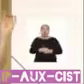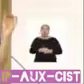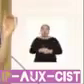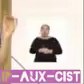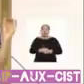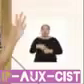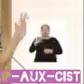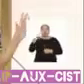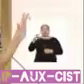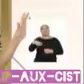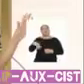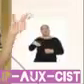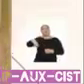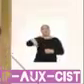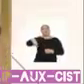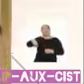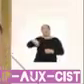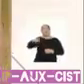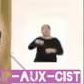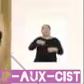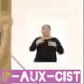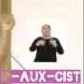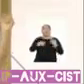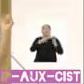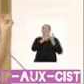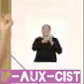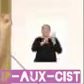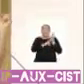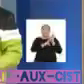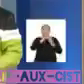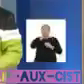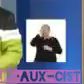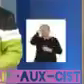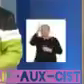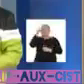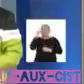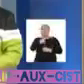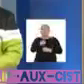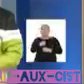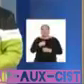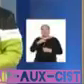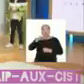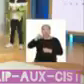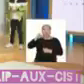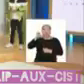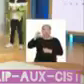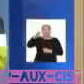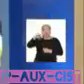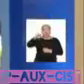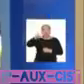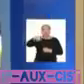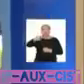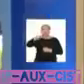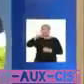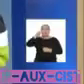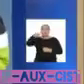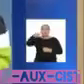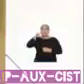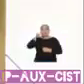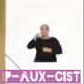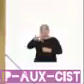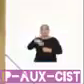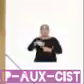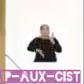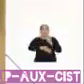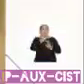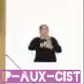Muy tarde para quejarte, querido amigo. Las reglas no las he inventado yo. Yeremis y Jonathan, están al aire. Yeremis, ya